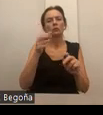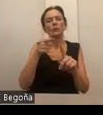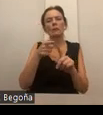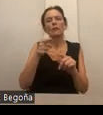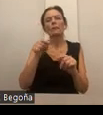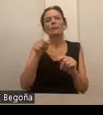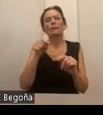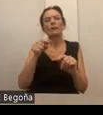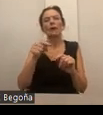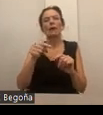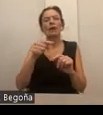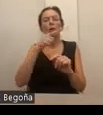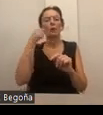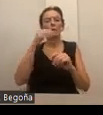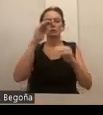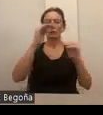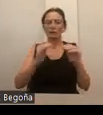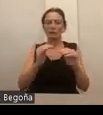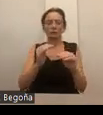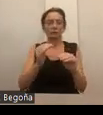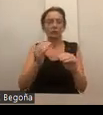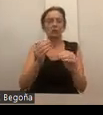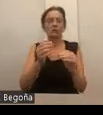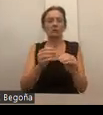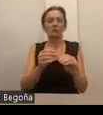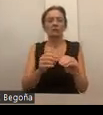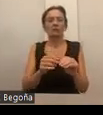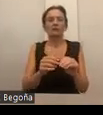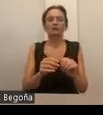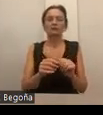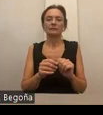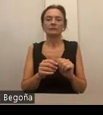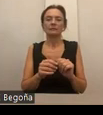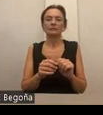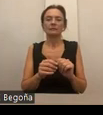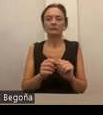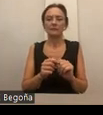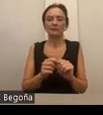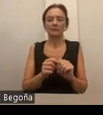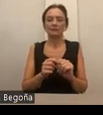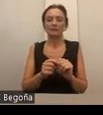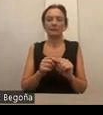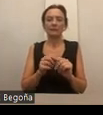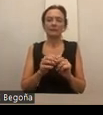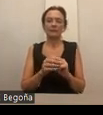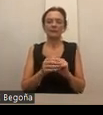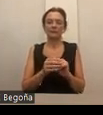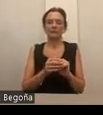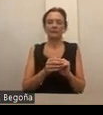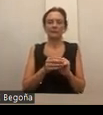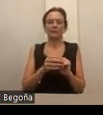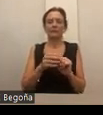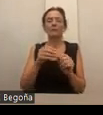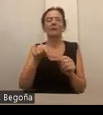en glucomanano y en fibra hidrosoluble. Bueno, esto es fácil de deducir. En este caso, lo único que estamos haciendo es